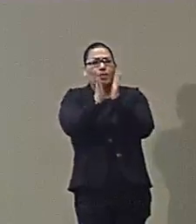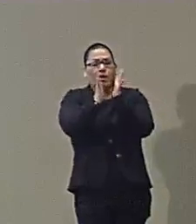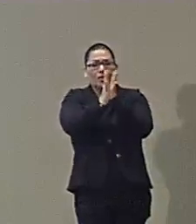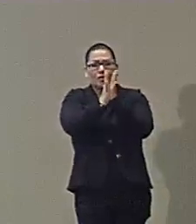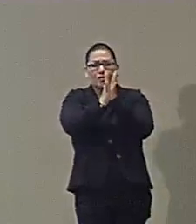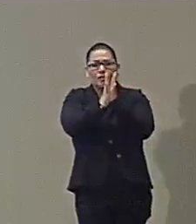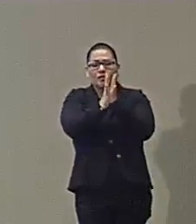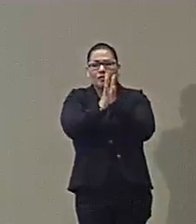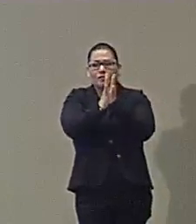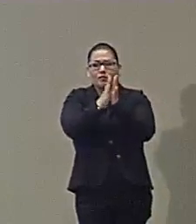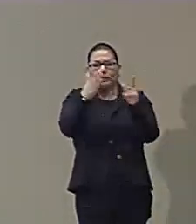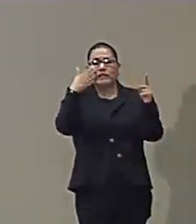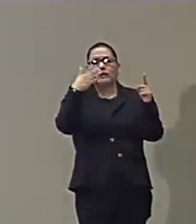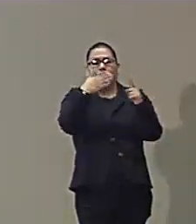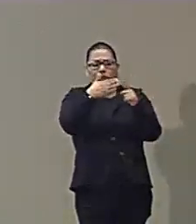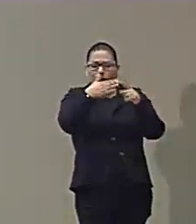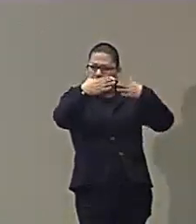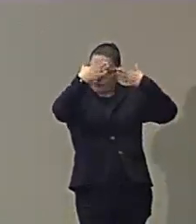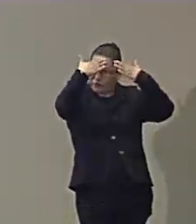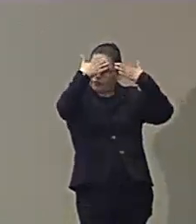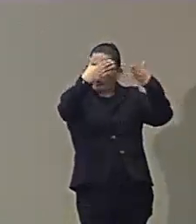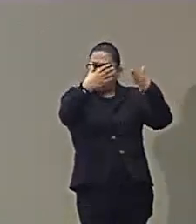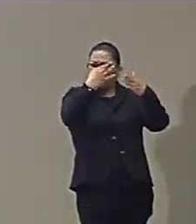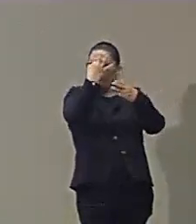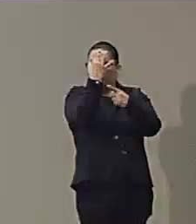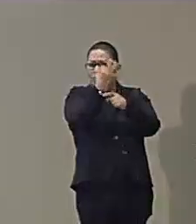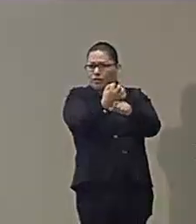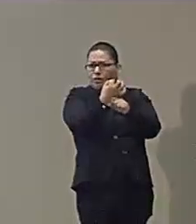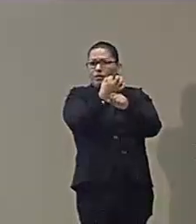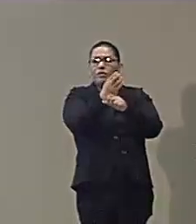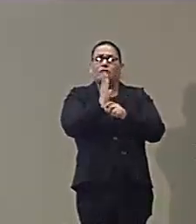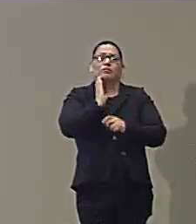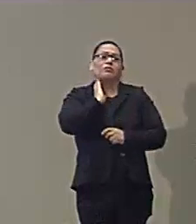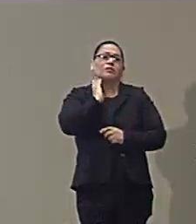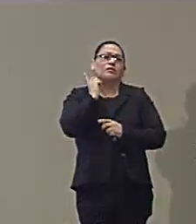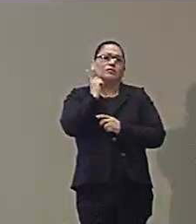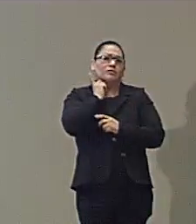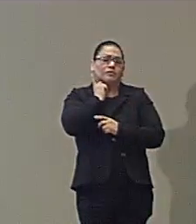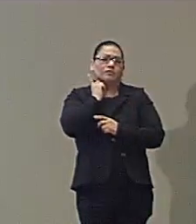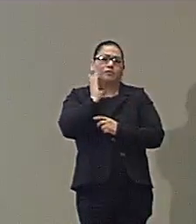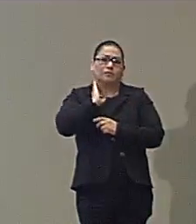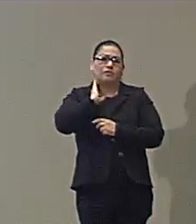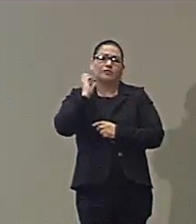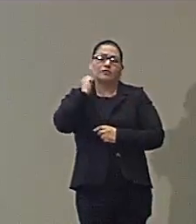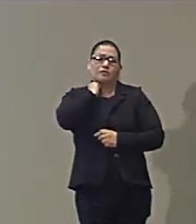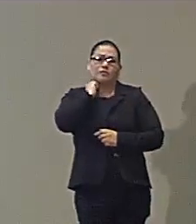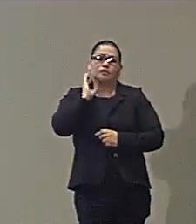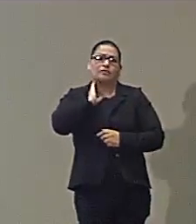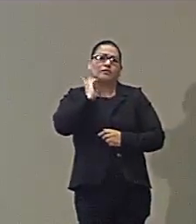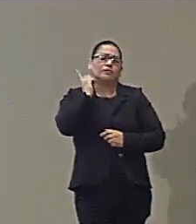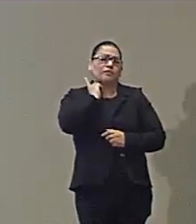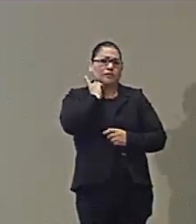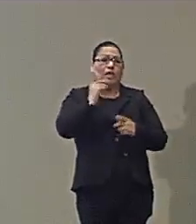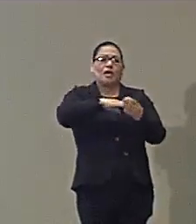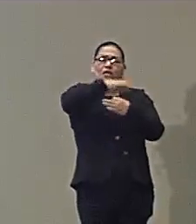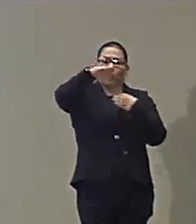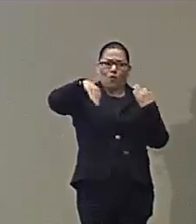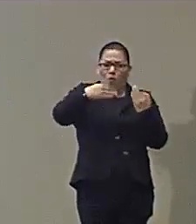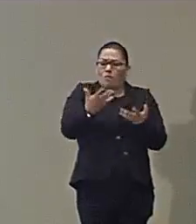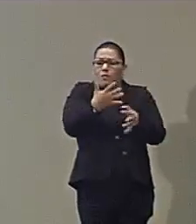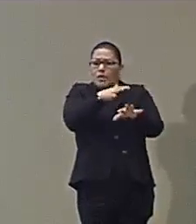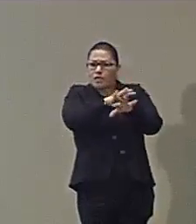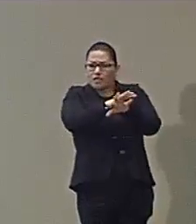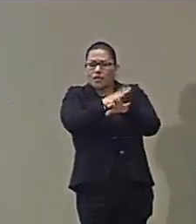de manera abierta los tres niveles de gobierno y esto implica que nos tracemos como